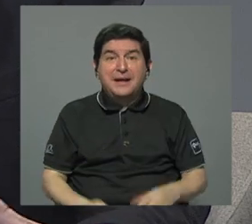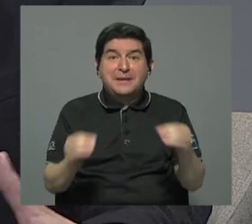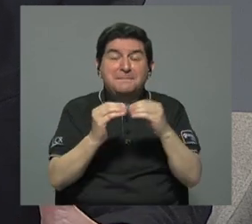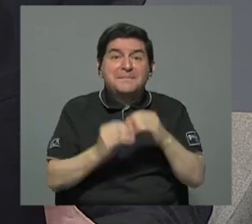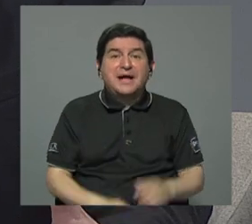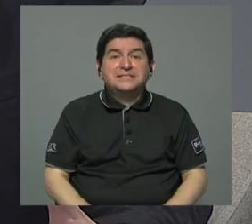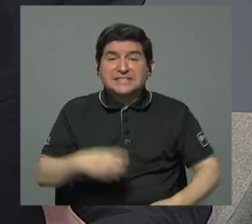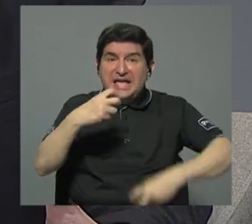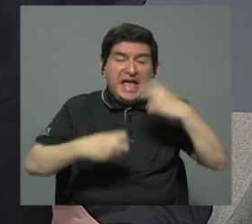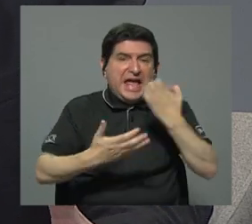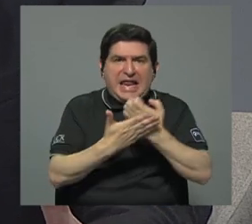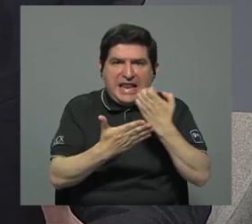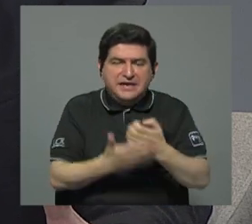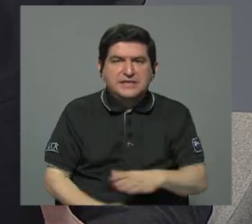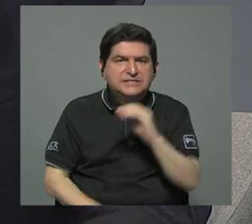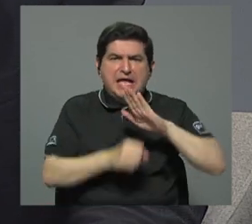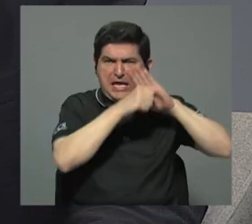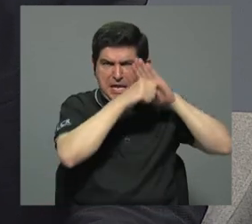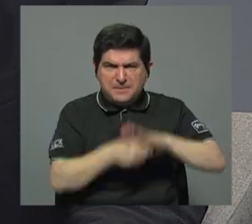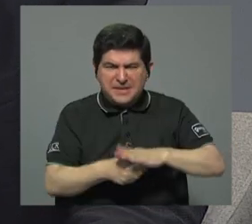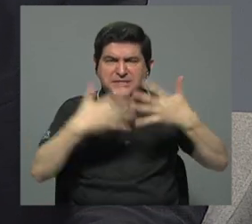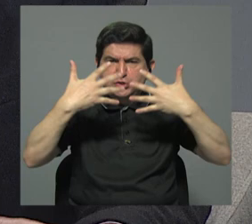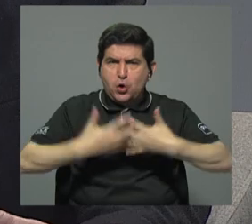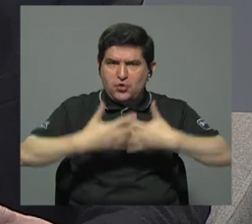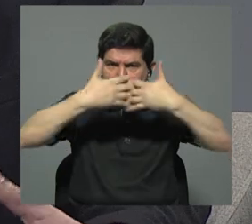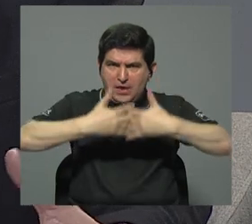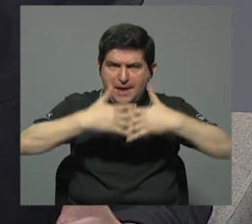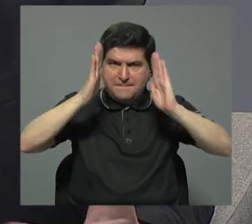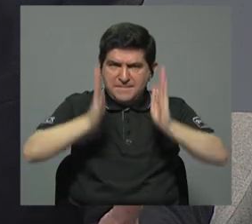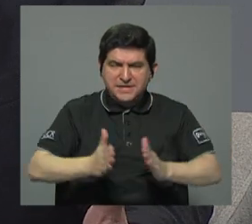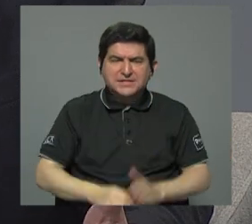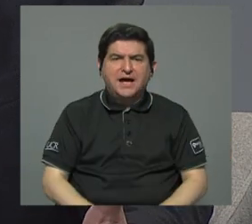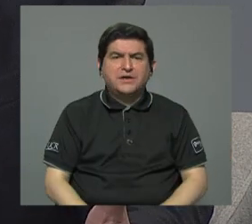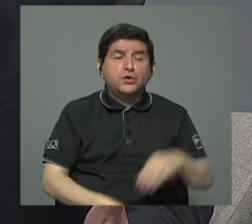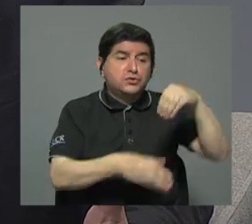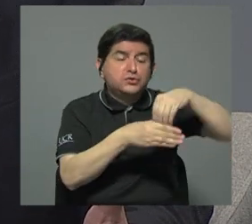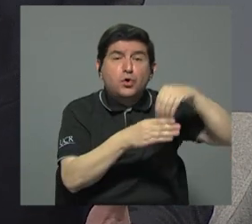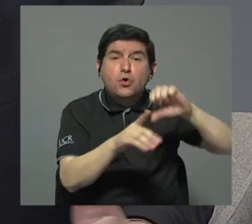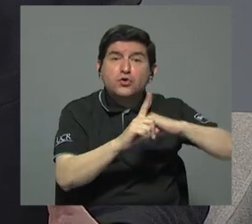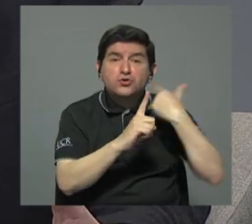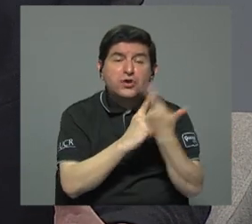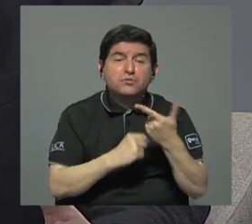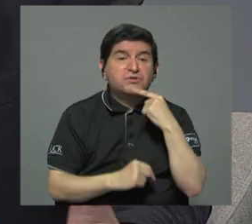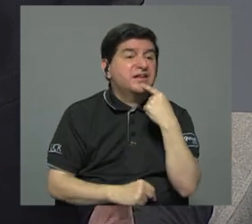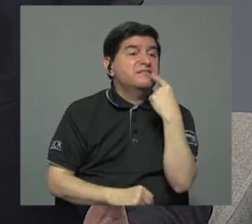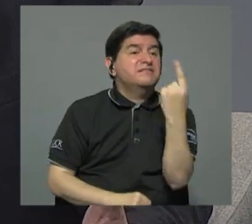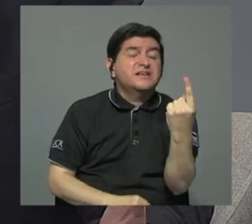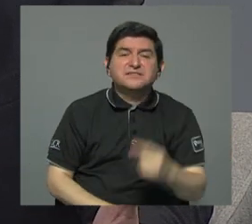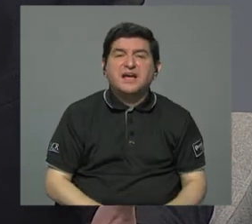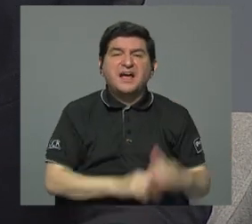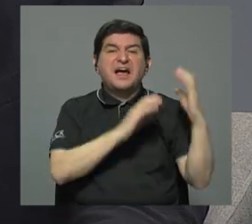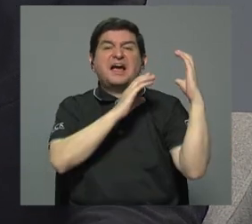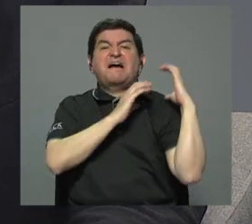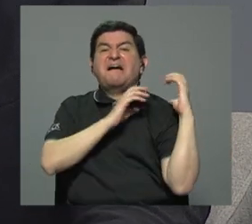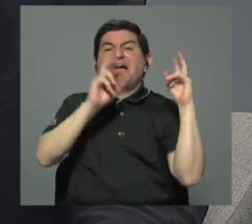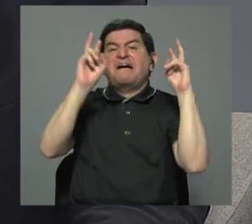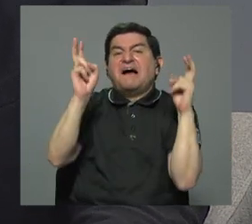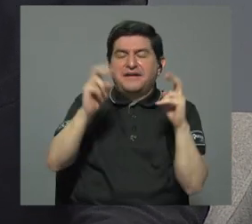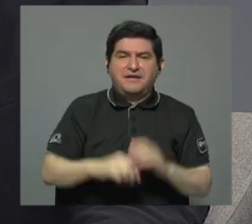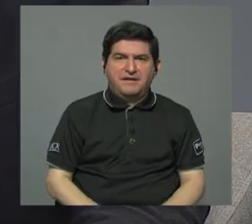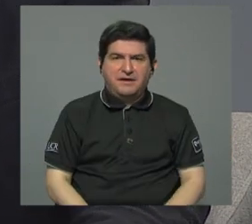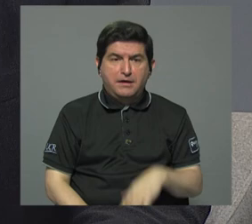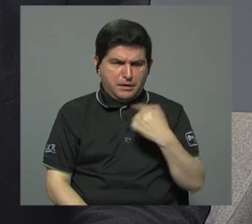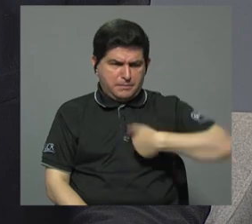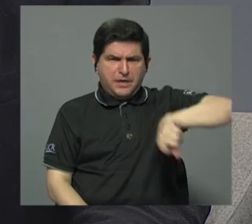gran presión, efectivamente, un gran sector empresarial que ve las contribuciones sociales como lo que ellos mismos llaman cargas, que para nosotros son una